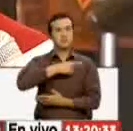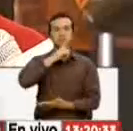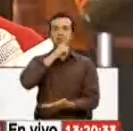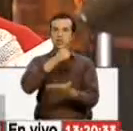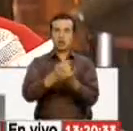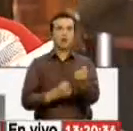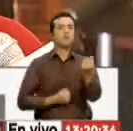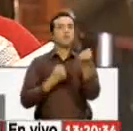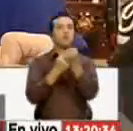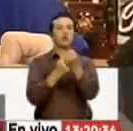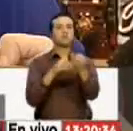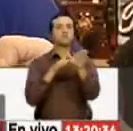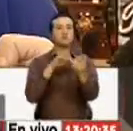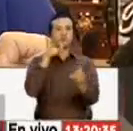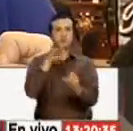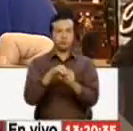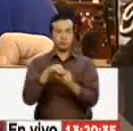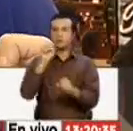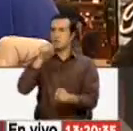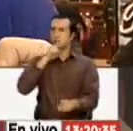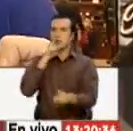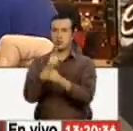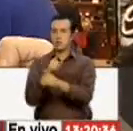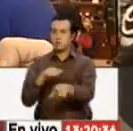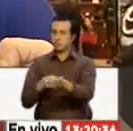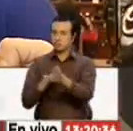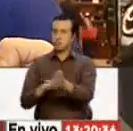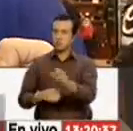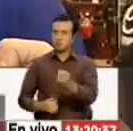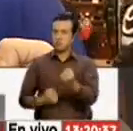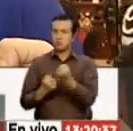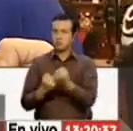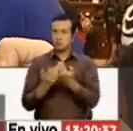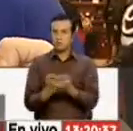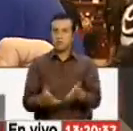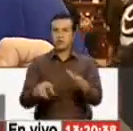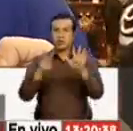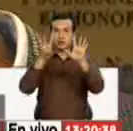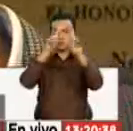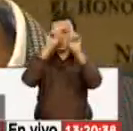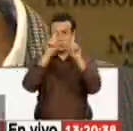de respaldar la consulta, pero sin duda un respaldo absoluto a las 7